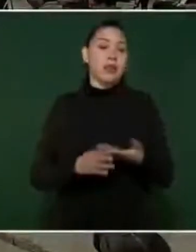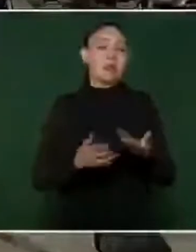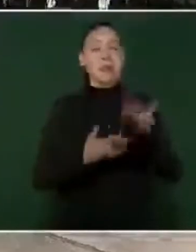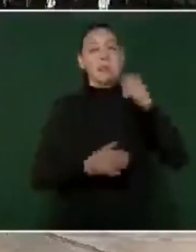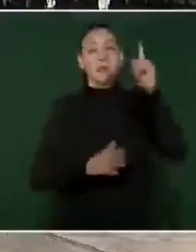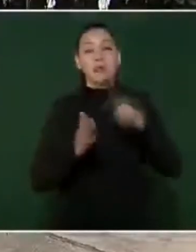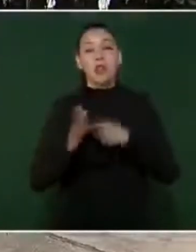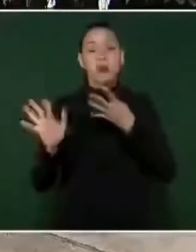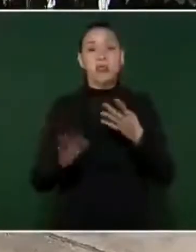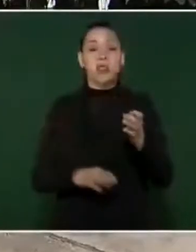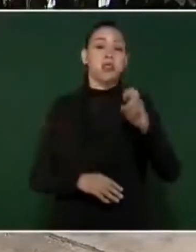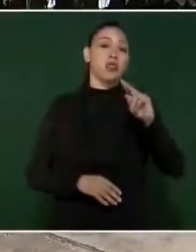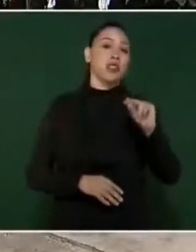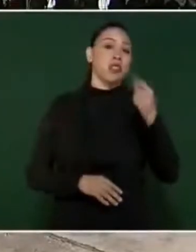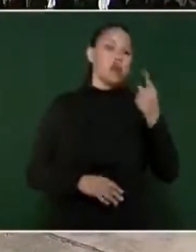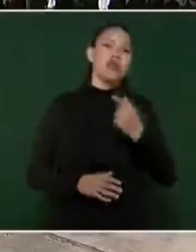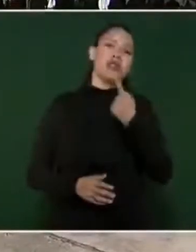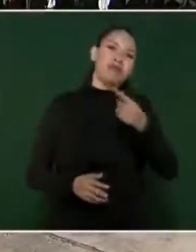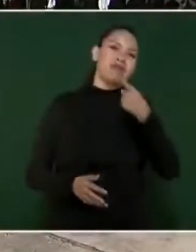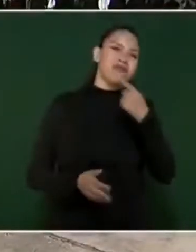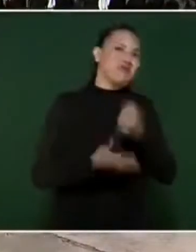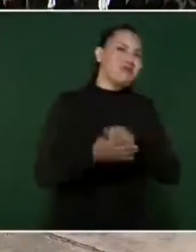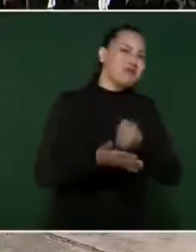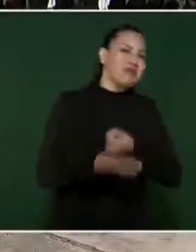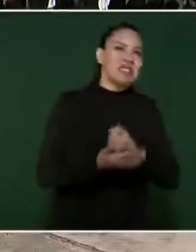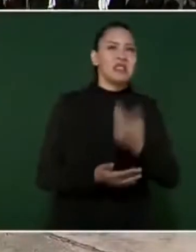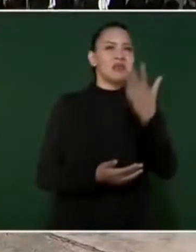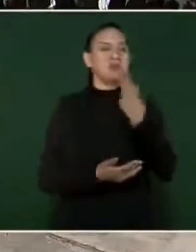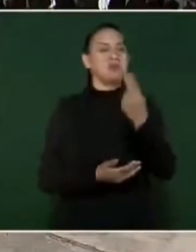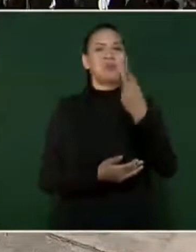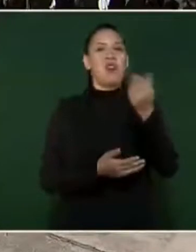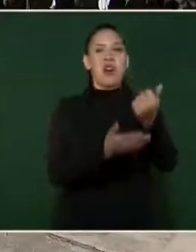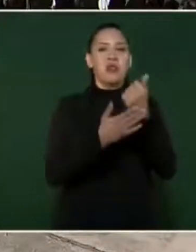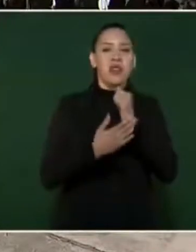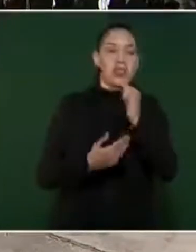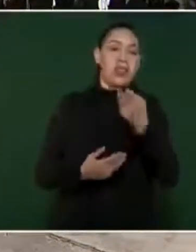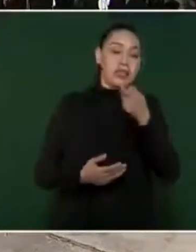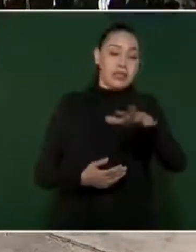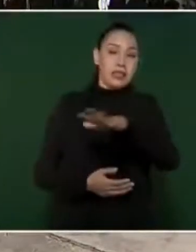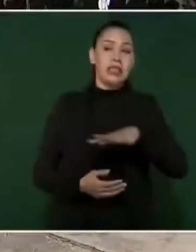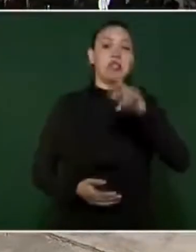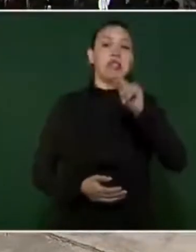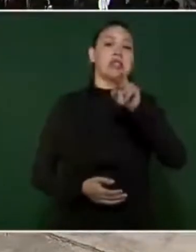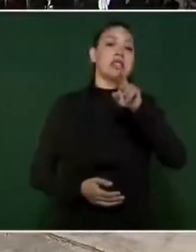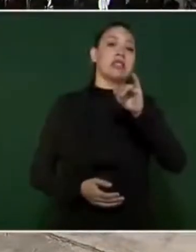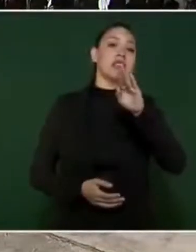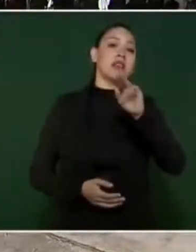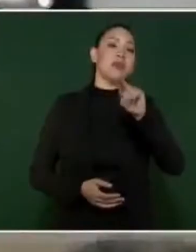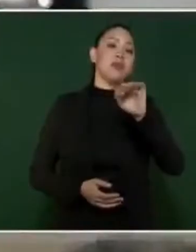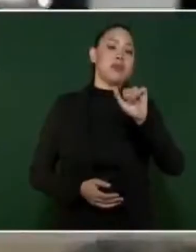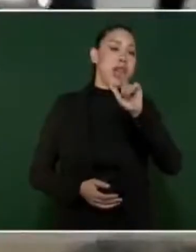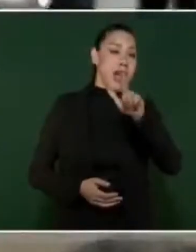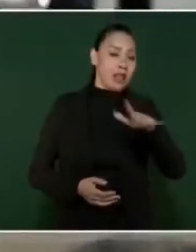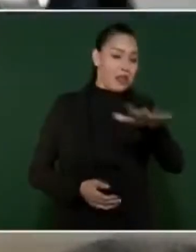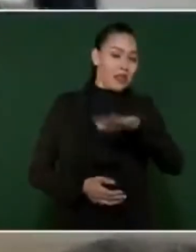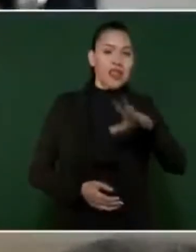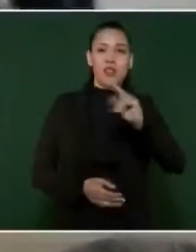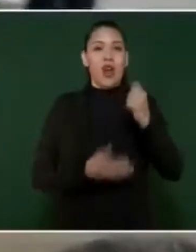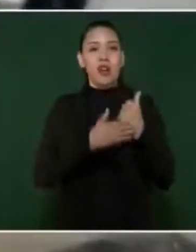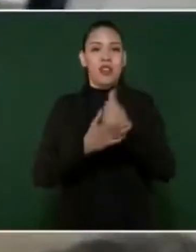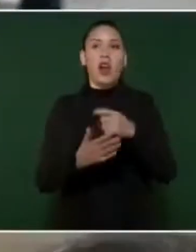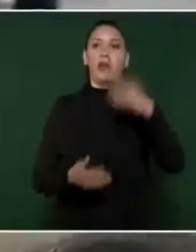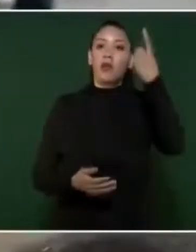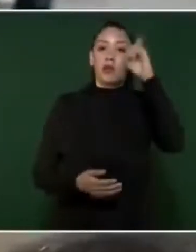situación. Ahí el Tribunal Superior Agrario ha dado la razón siempre a los latifundios y a los dueños de los ranchos alrededor. Ellos están